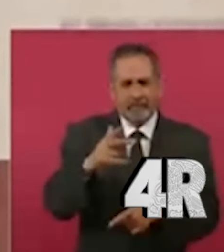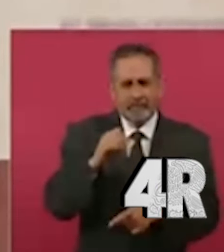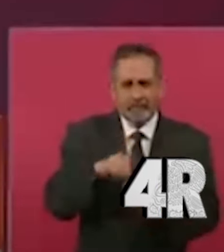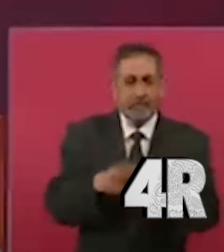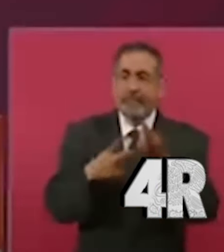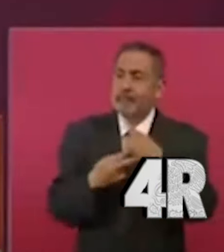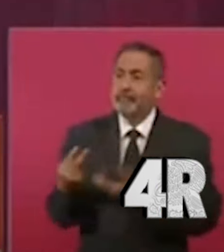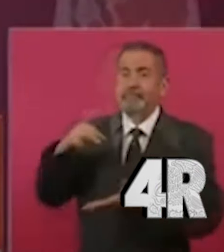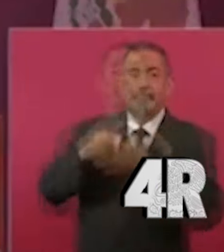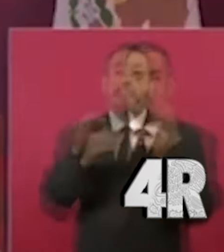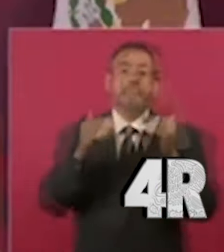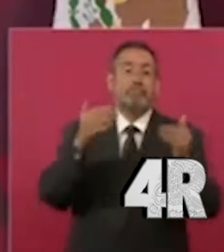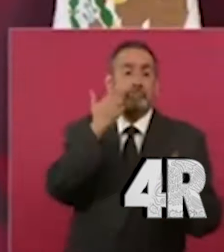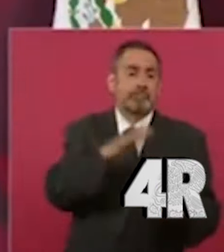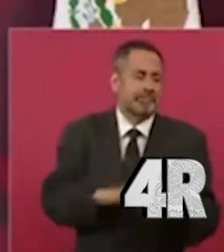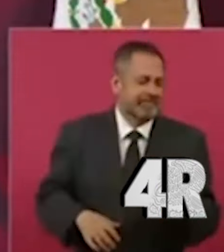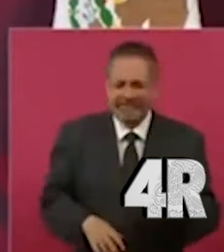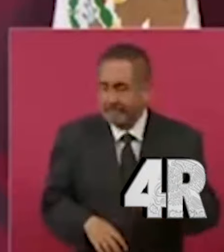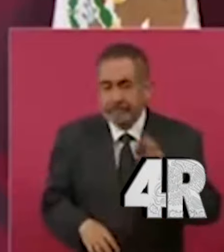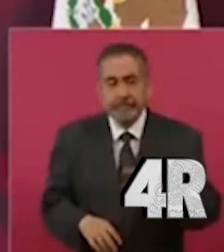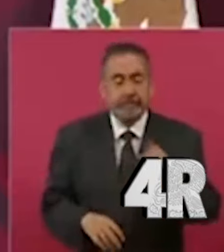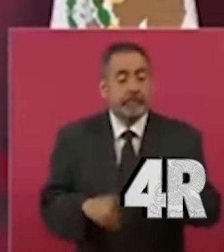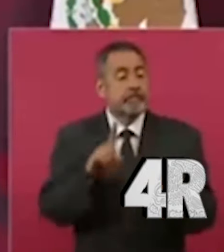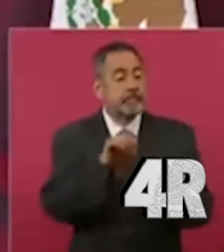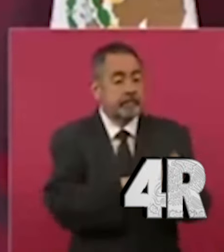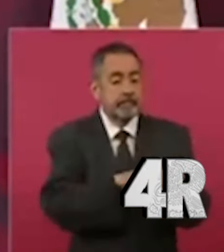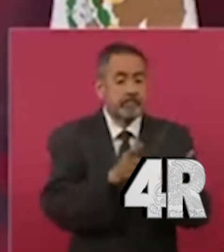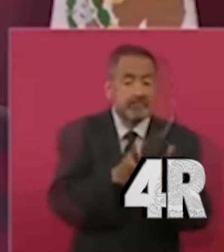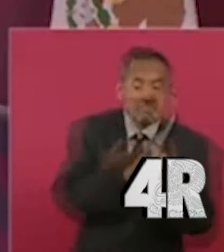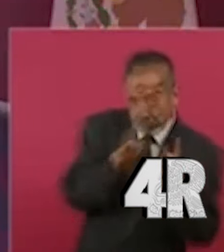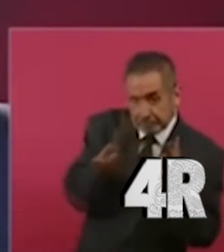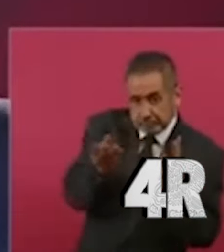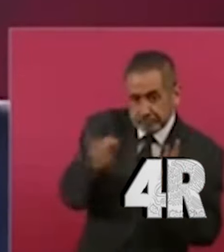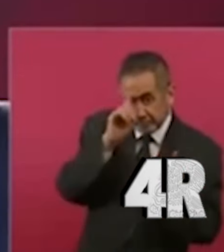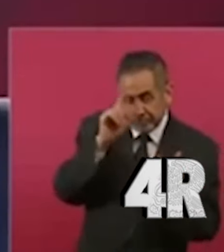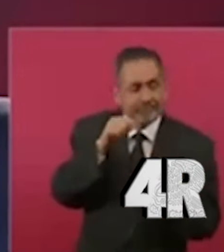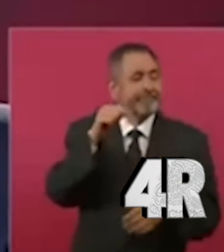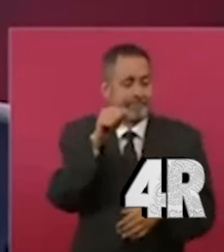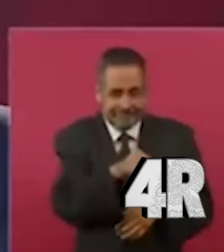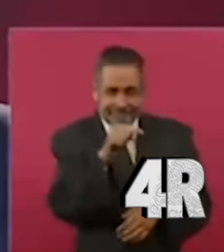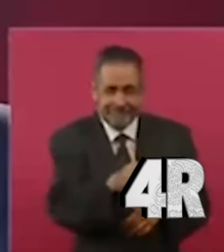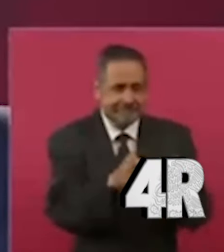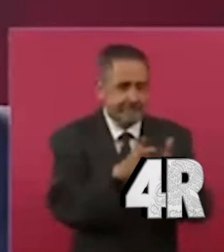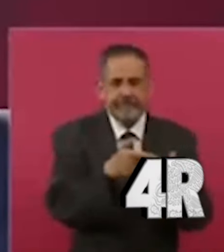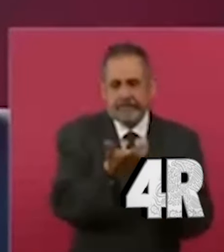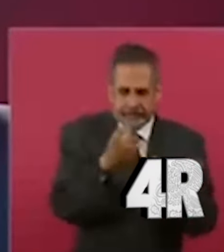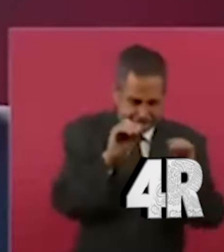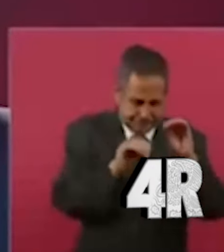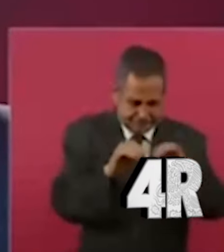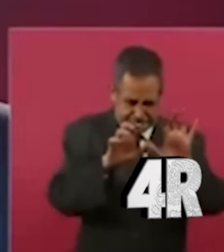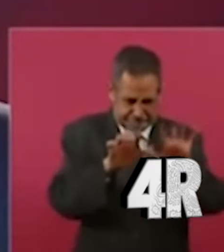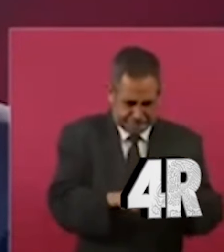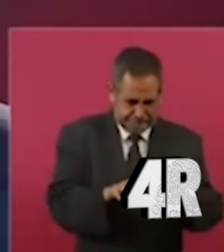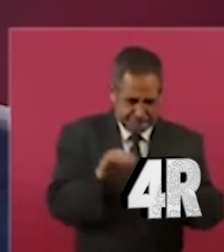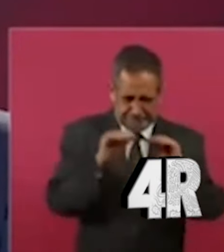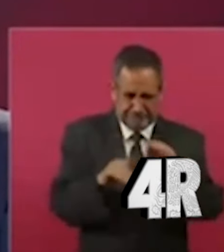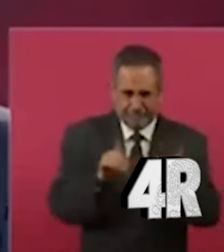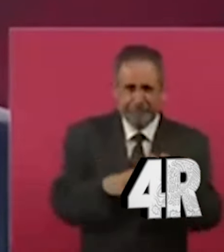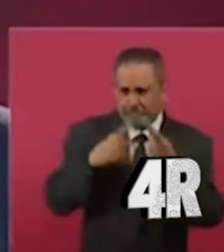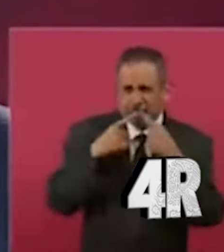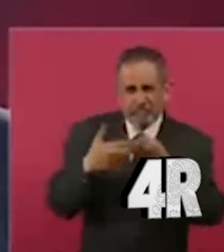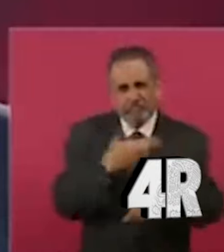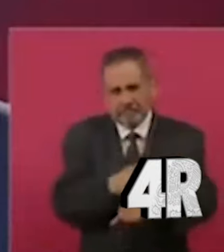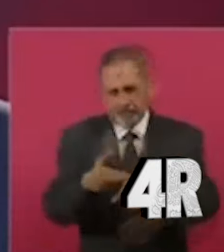venir a hacer campaña aquí se acuerda pero Quiénes le ayudaron la elaboración del Amparo y en la